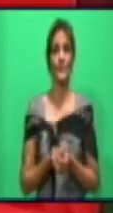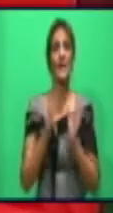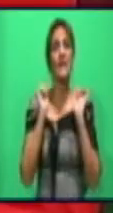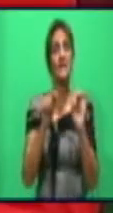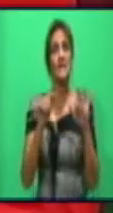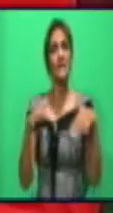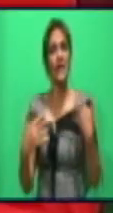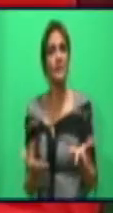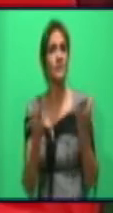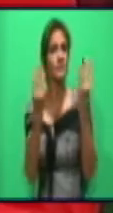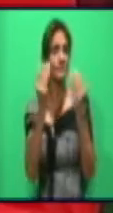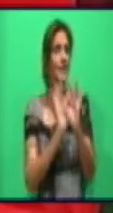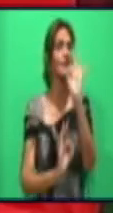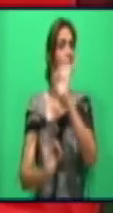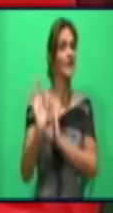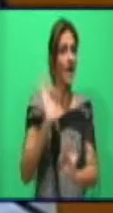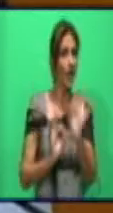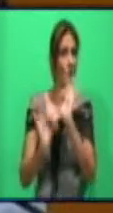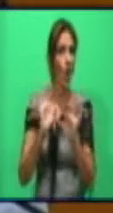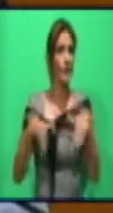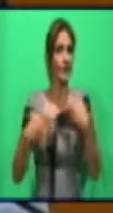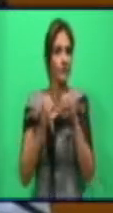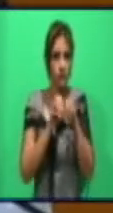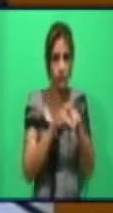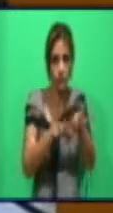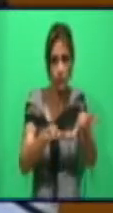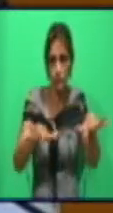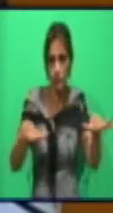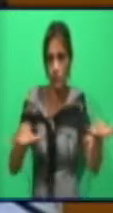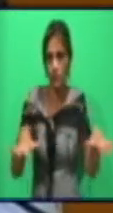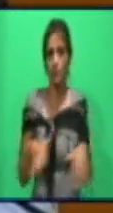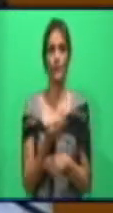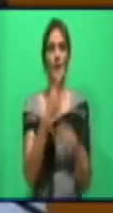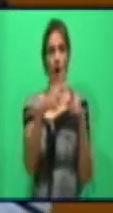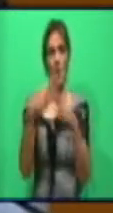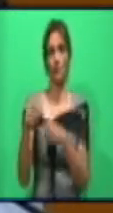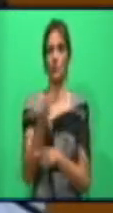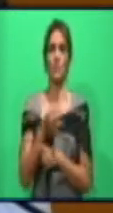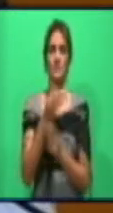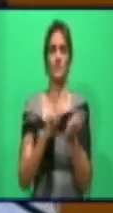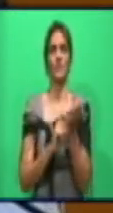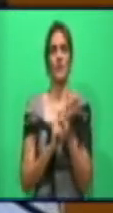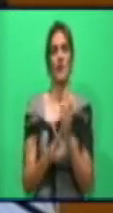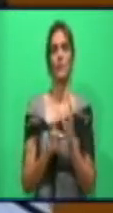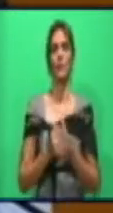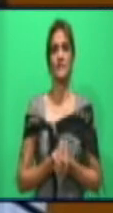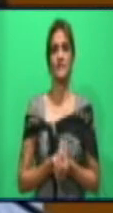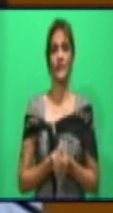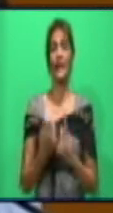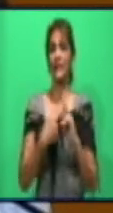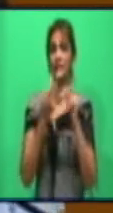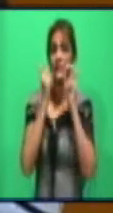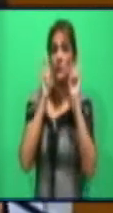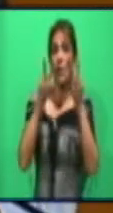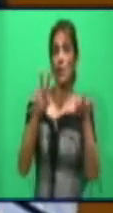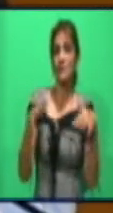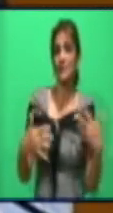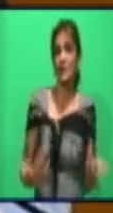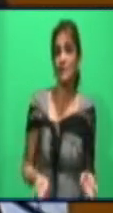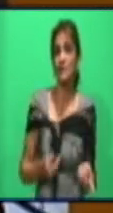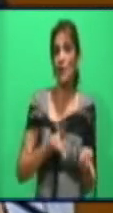el riesgo de que la diseminación va a ser al resto de la provincia y como estamos viendo mientras más